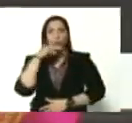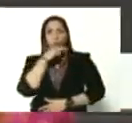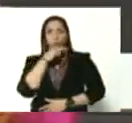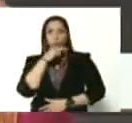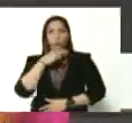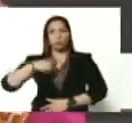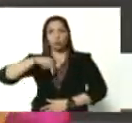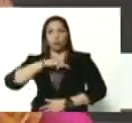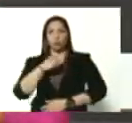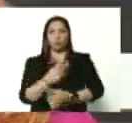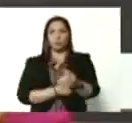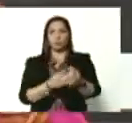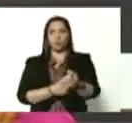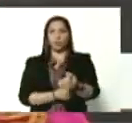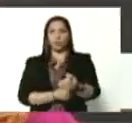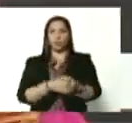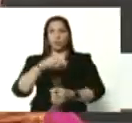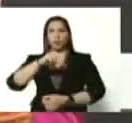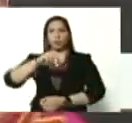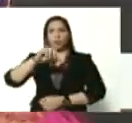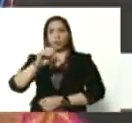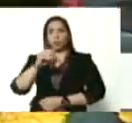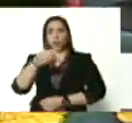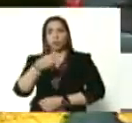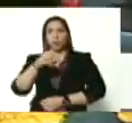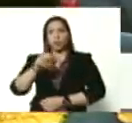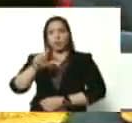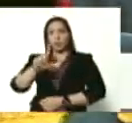hermana diputada indígena nohelí pocaterra